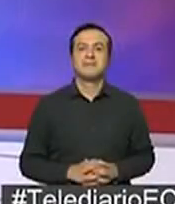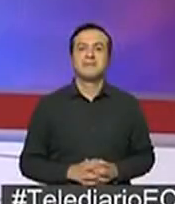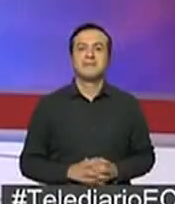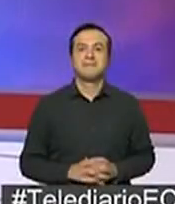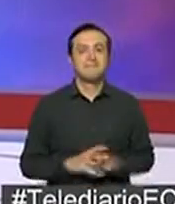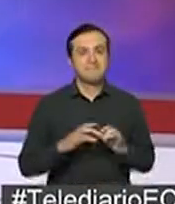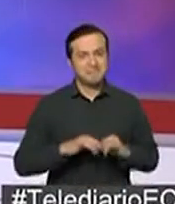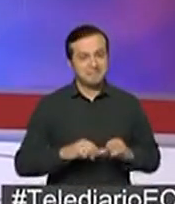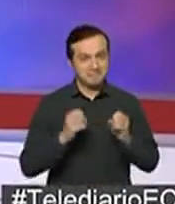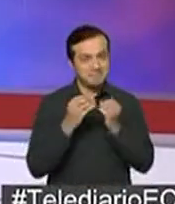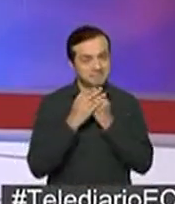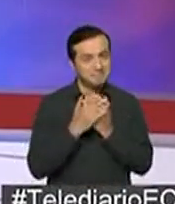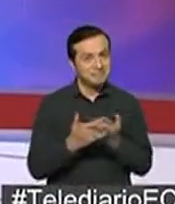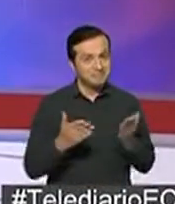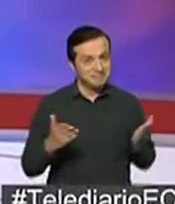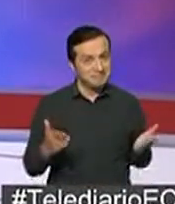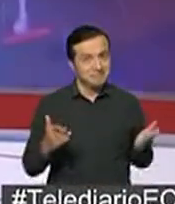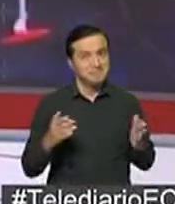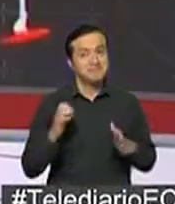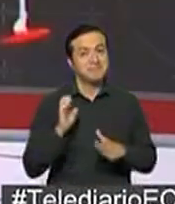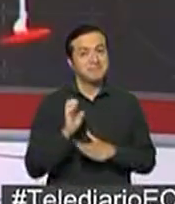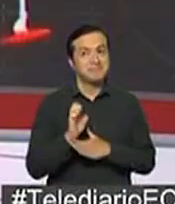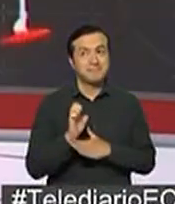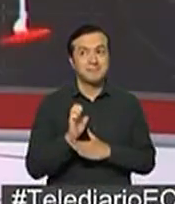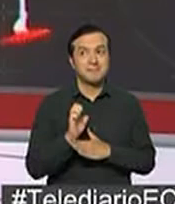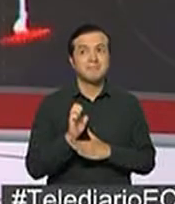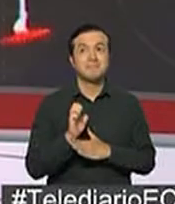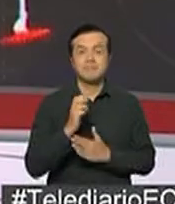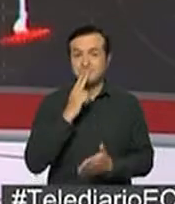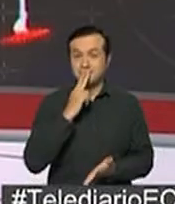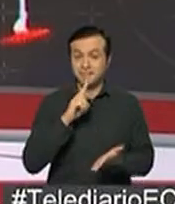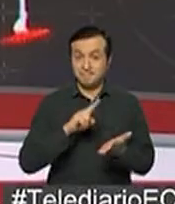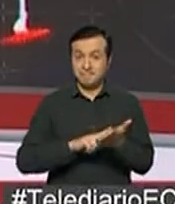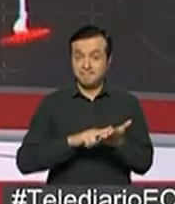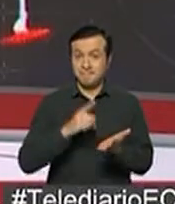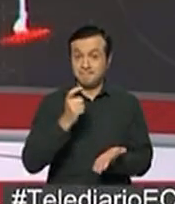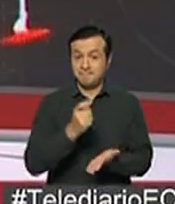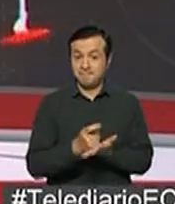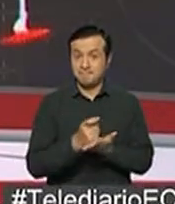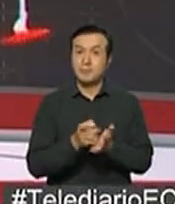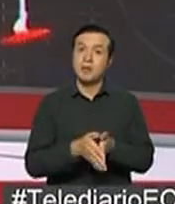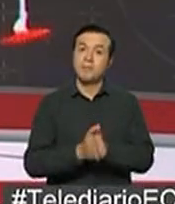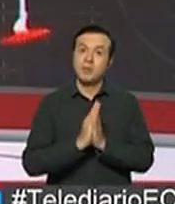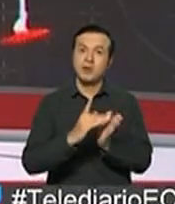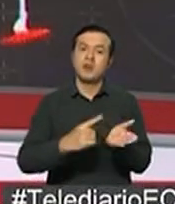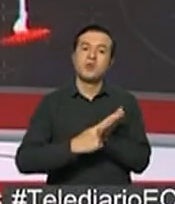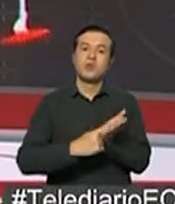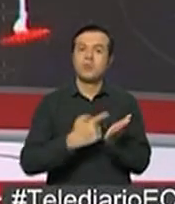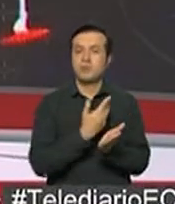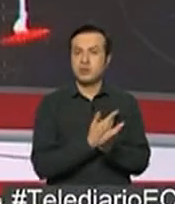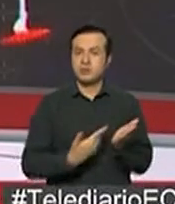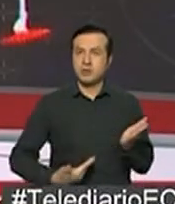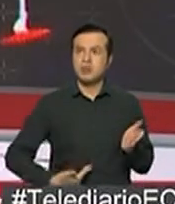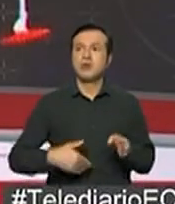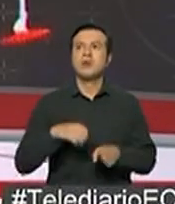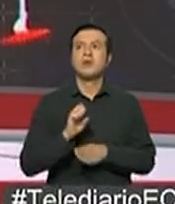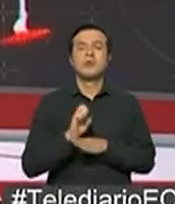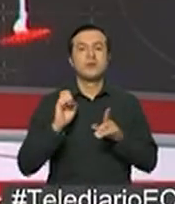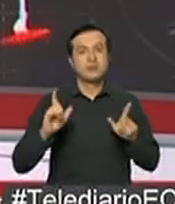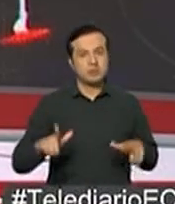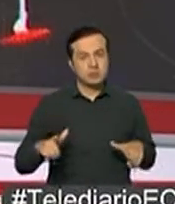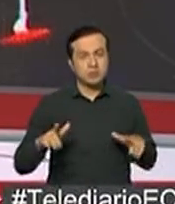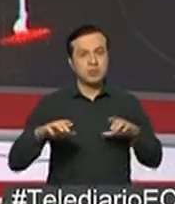continuamos con más información nacional mediante una misiva el sector camaronero piden una reunión con el presidente de la república lenín moreno